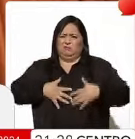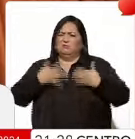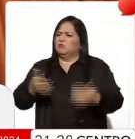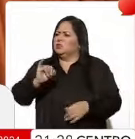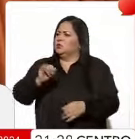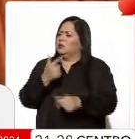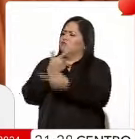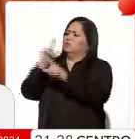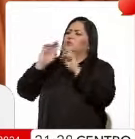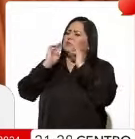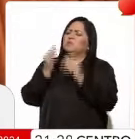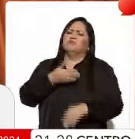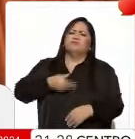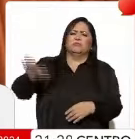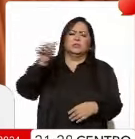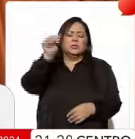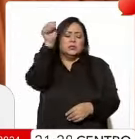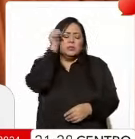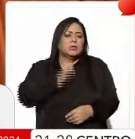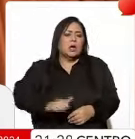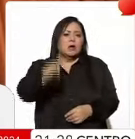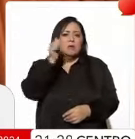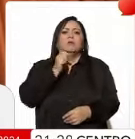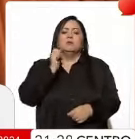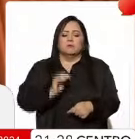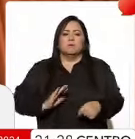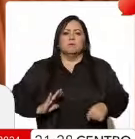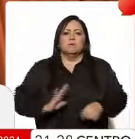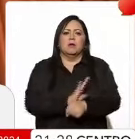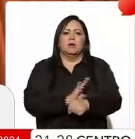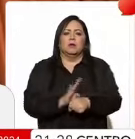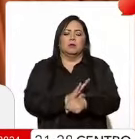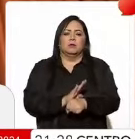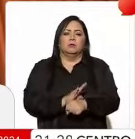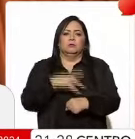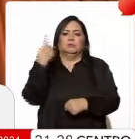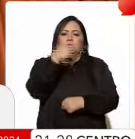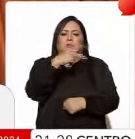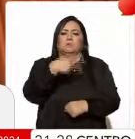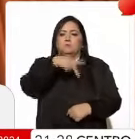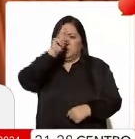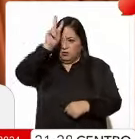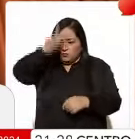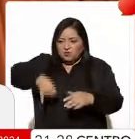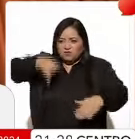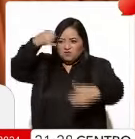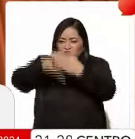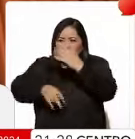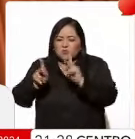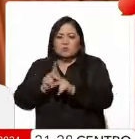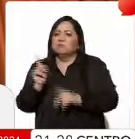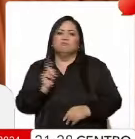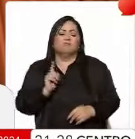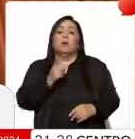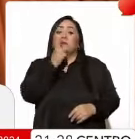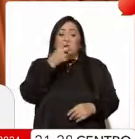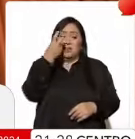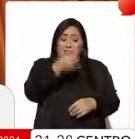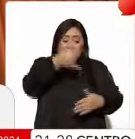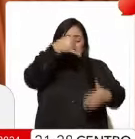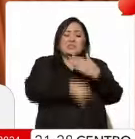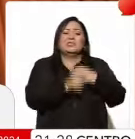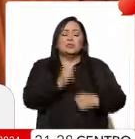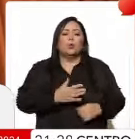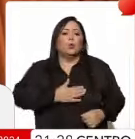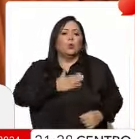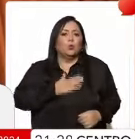liberaban secuestradores, siempre buscando temas de forma y nunca entrando al fondo. Y el problema aquí es que el fondo es la